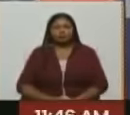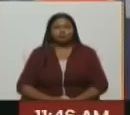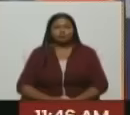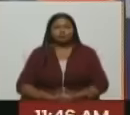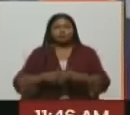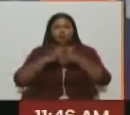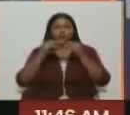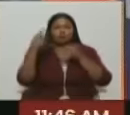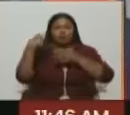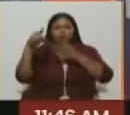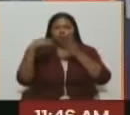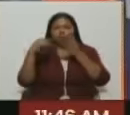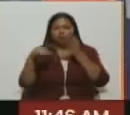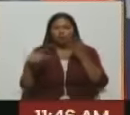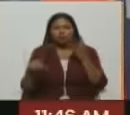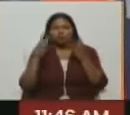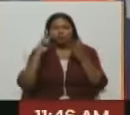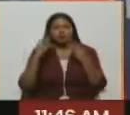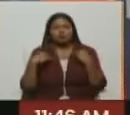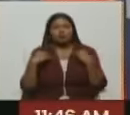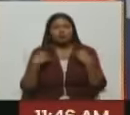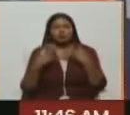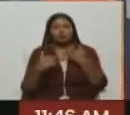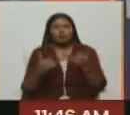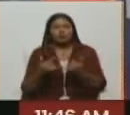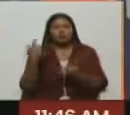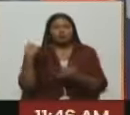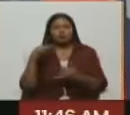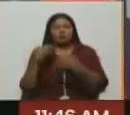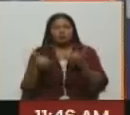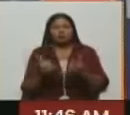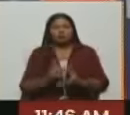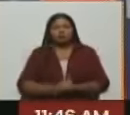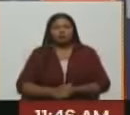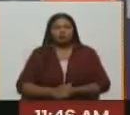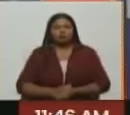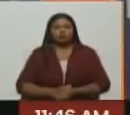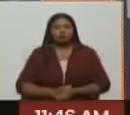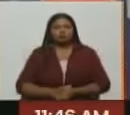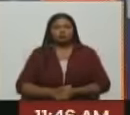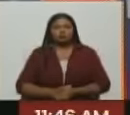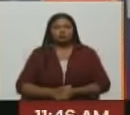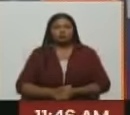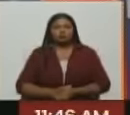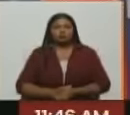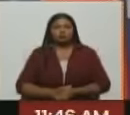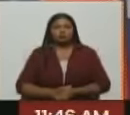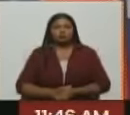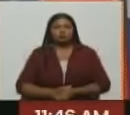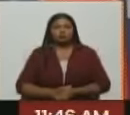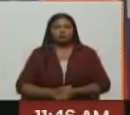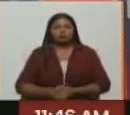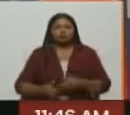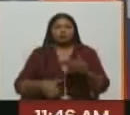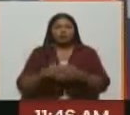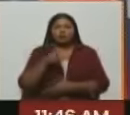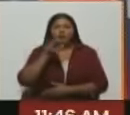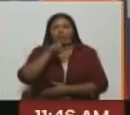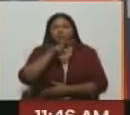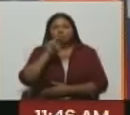ola de acciones ha tenido como saldo más de 300